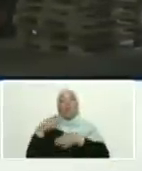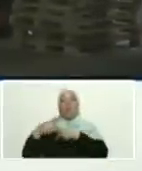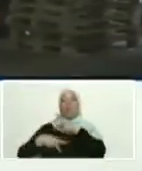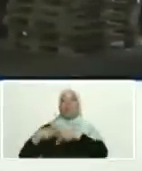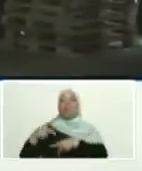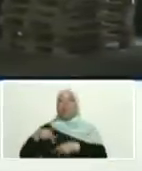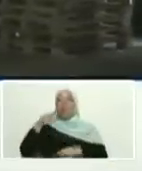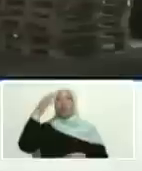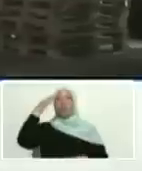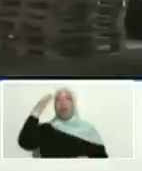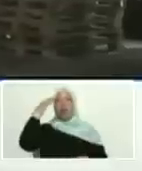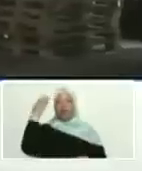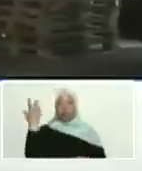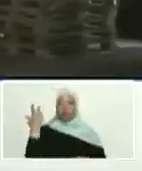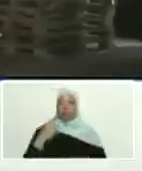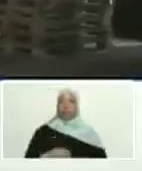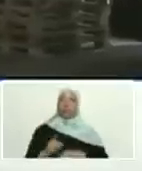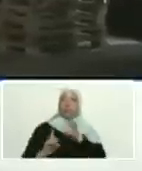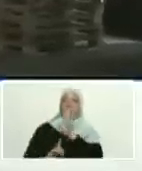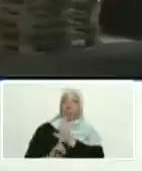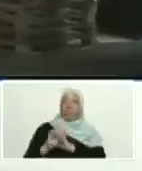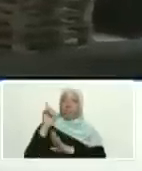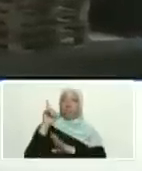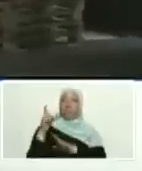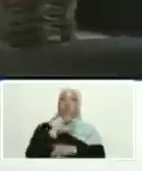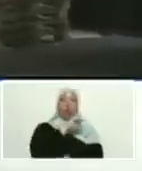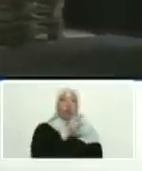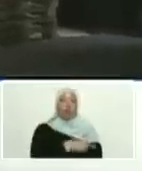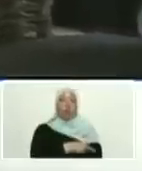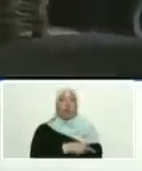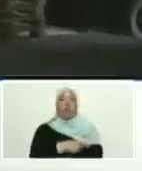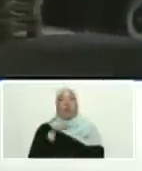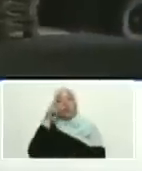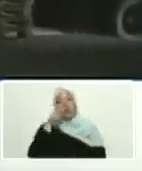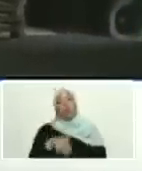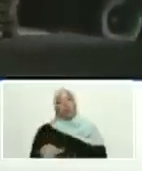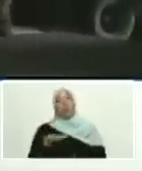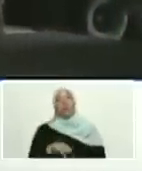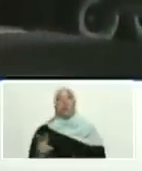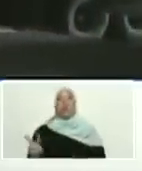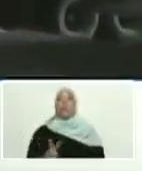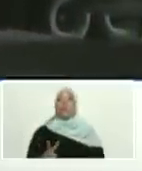productiva, en la onda del desarrollo de las fuerzas productivas del país.